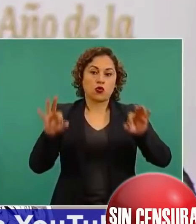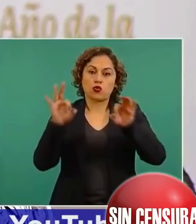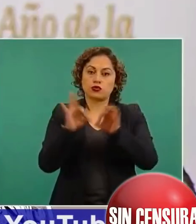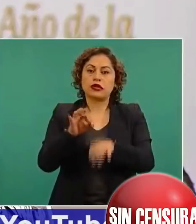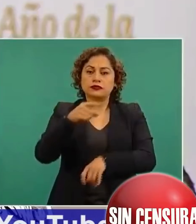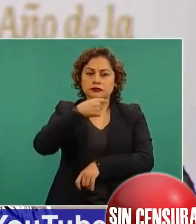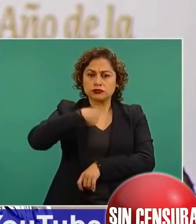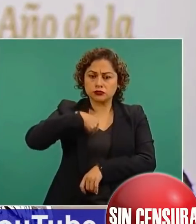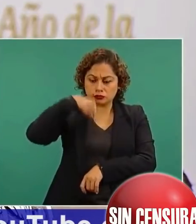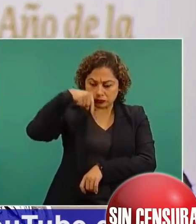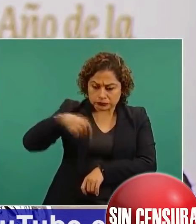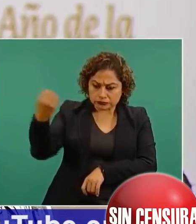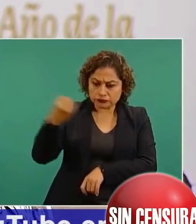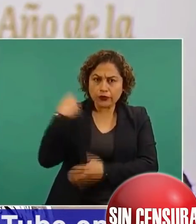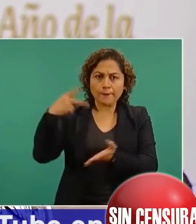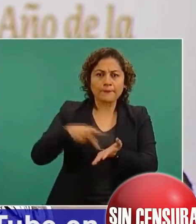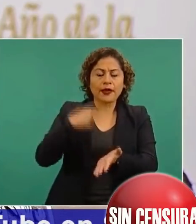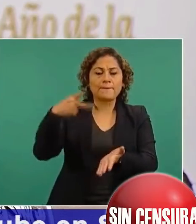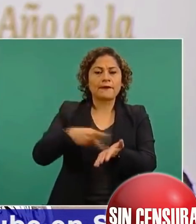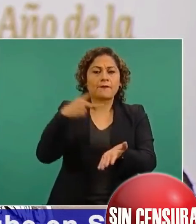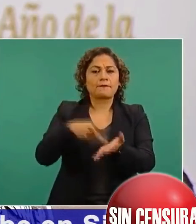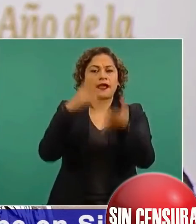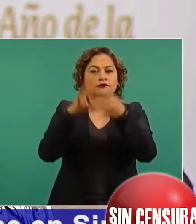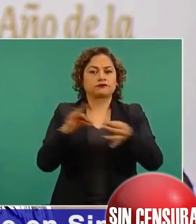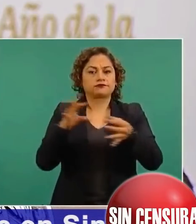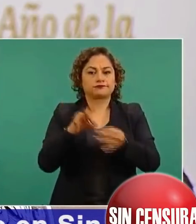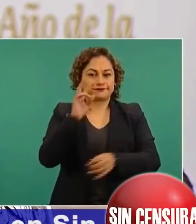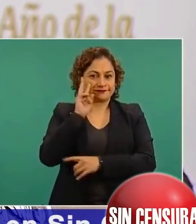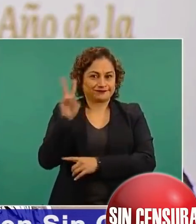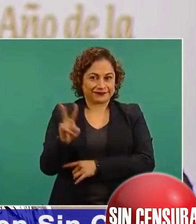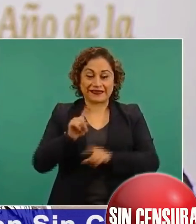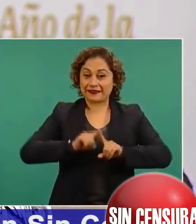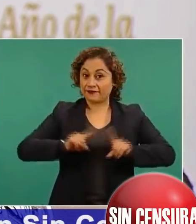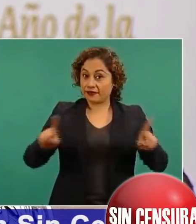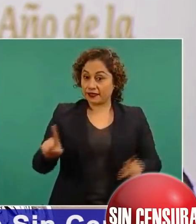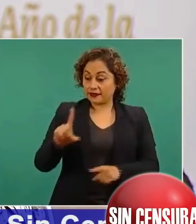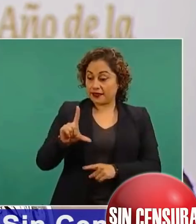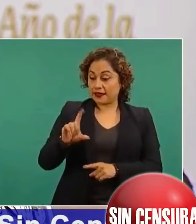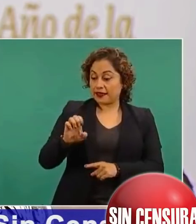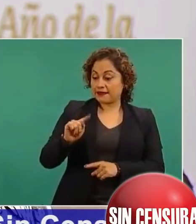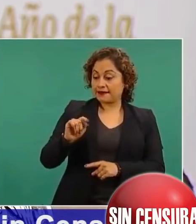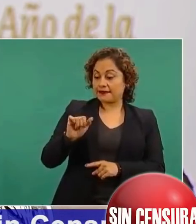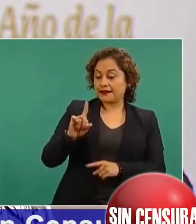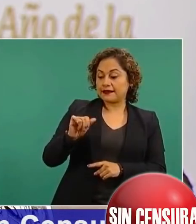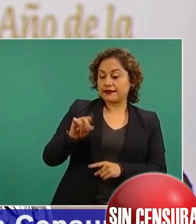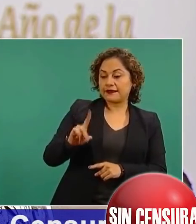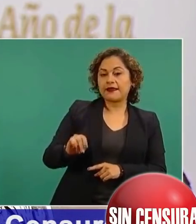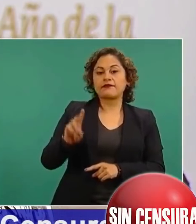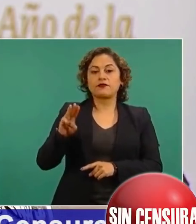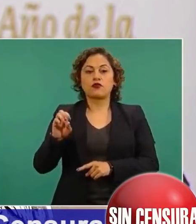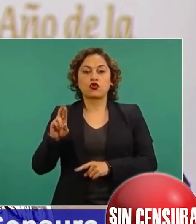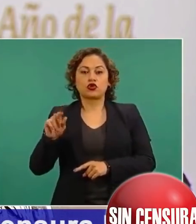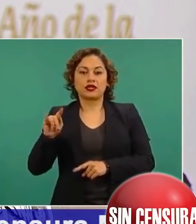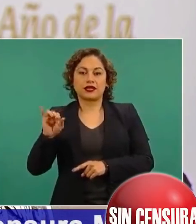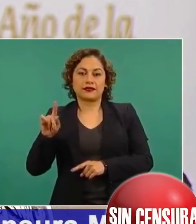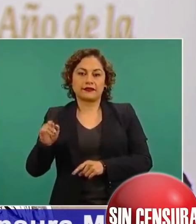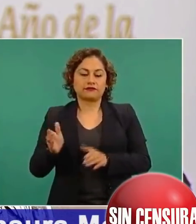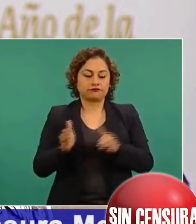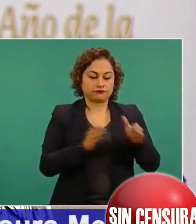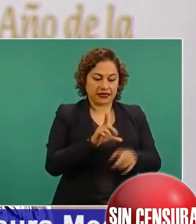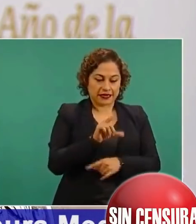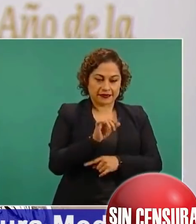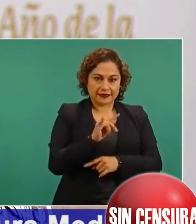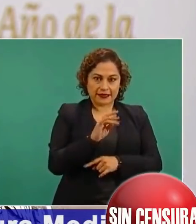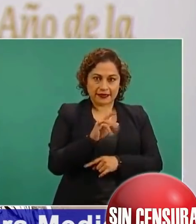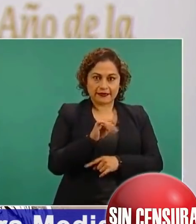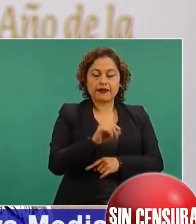explicado varias veces, y debe distinguirse la letalidad de la mortalidad. La letalidad es la cantidad de